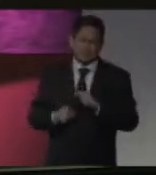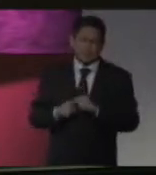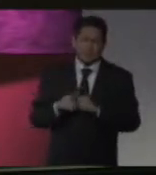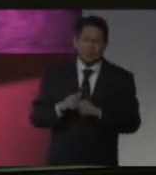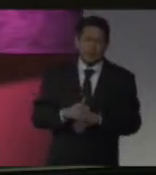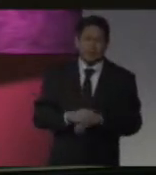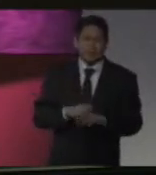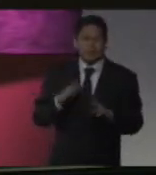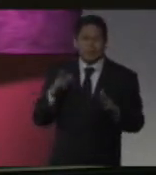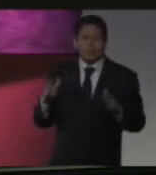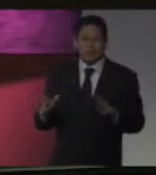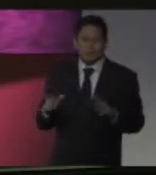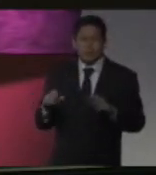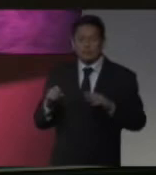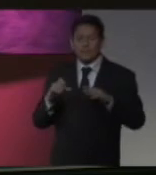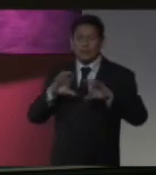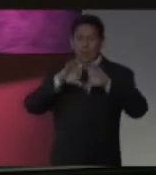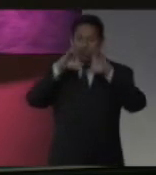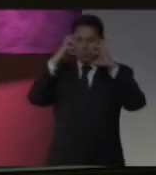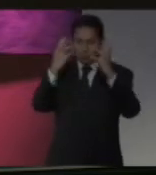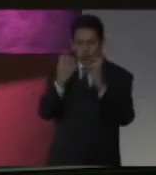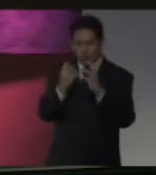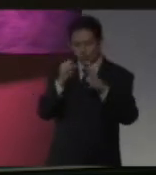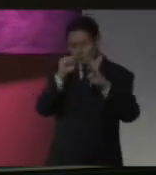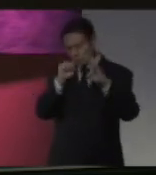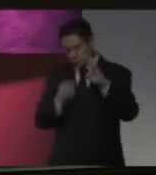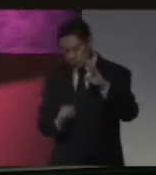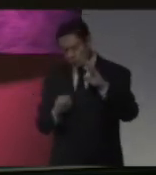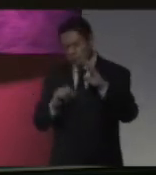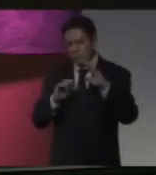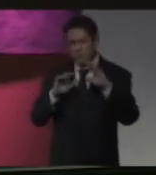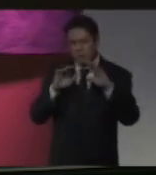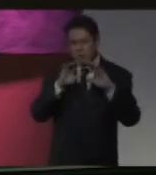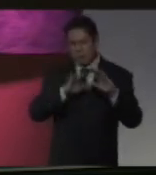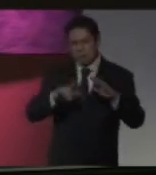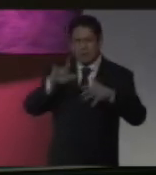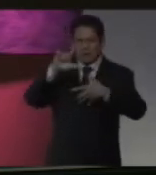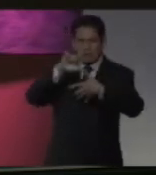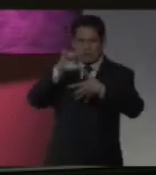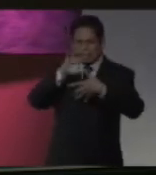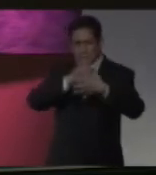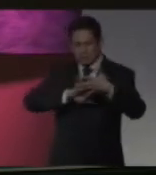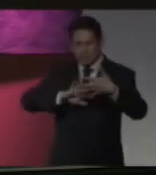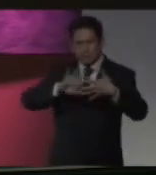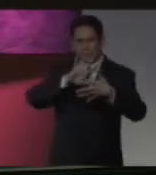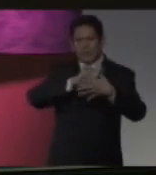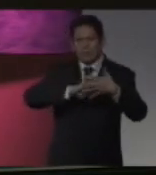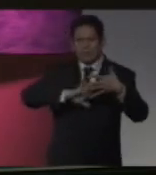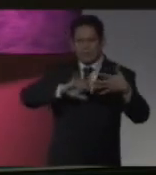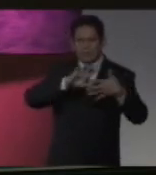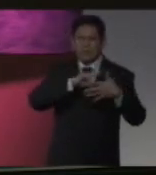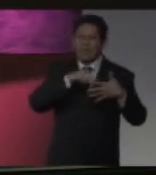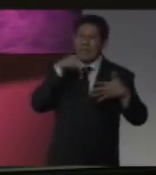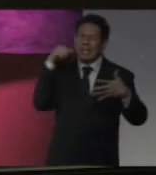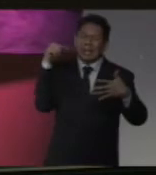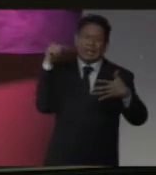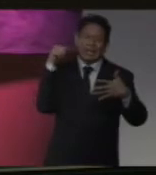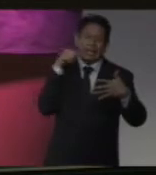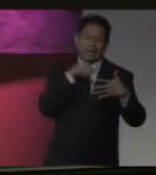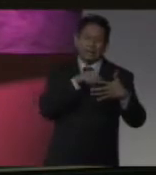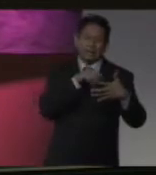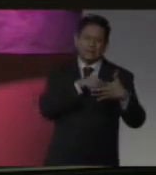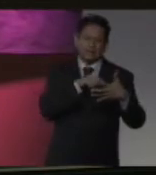Desgraciadamente, el sur global y los espacios, y especialmente América Latina, es centro estratégico para